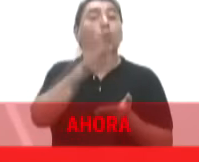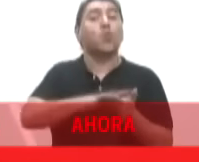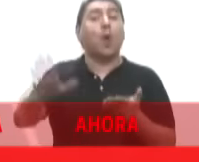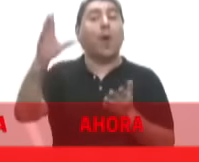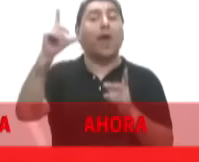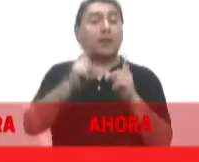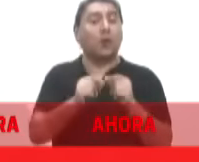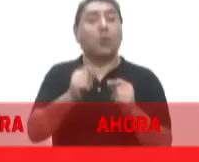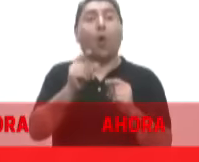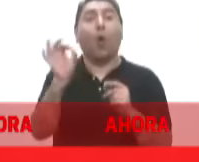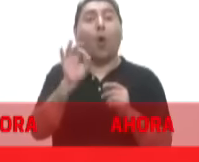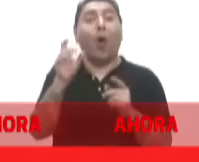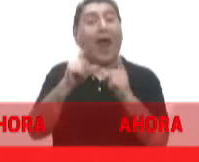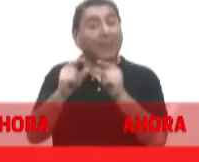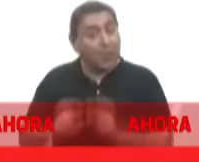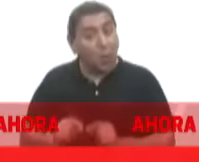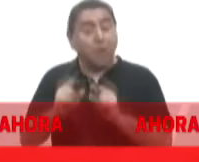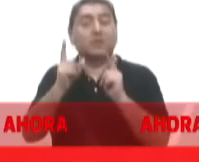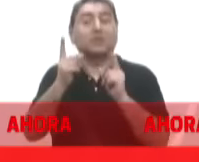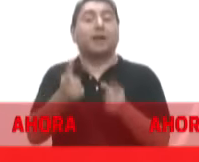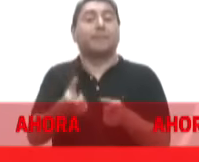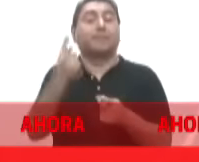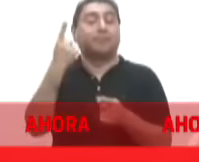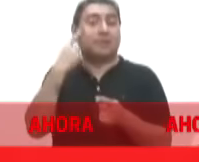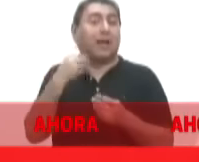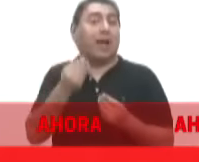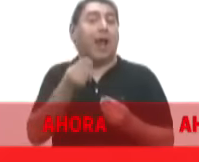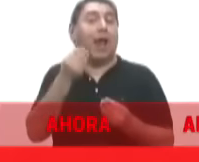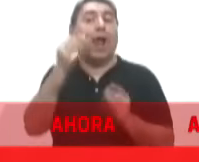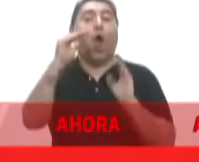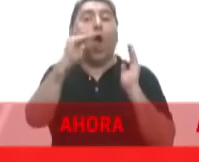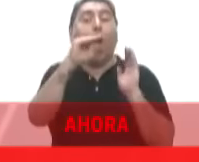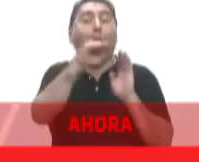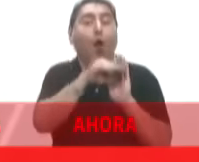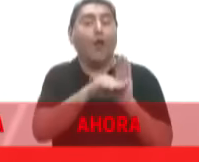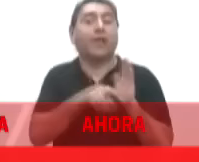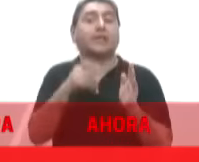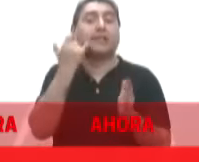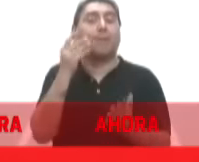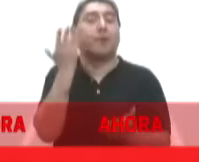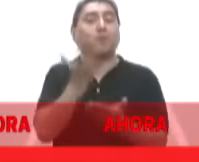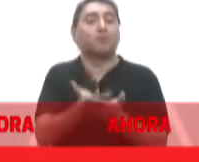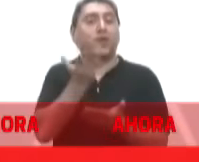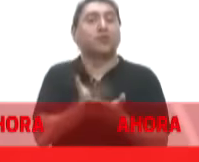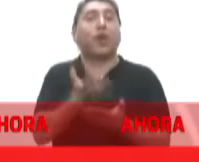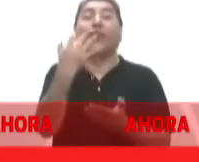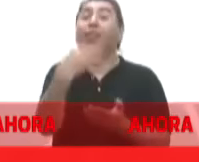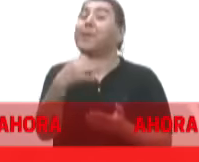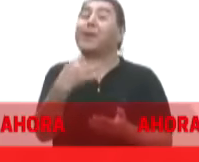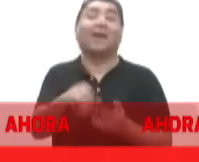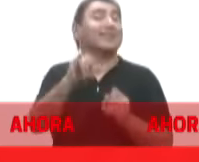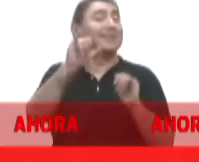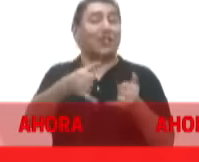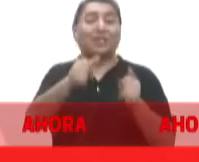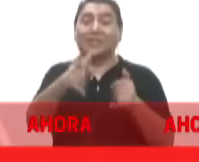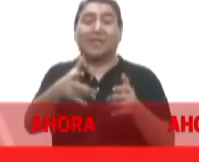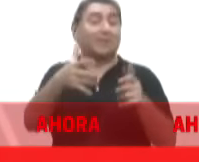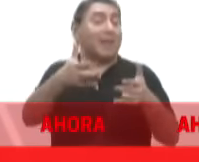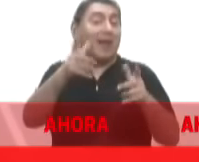artículo o artículos se consideran en el orden en que han sido propuestos. Eso quiere decir que tienen que ser considerados los artículos.